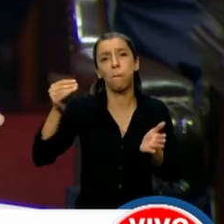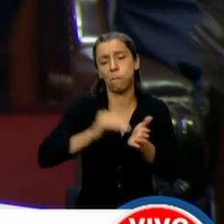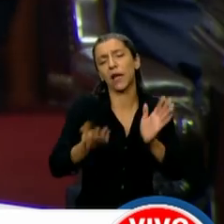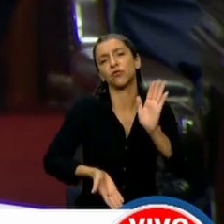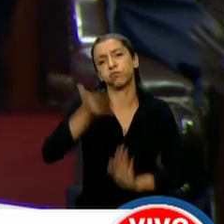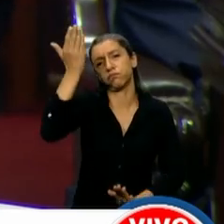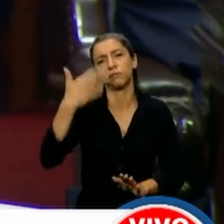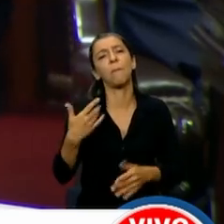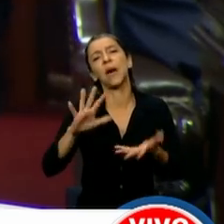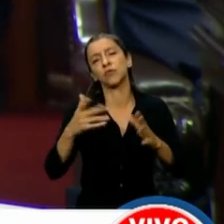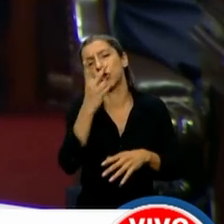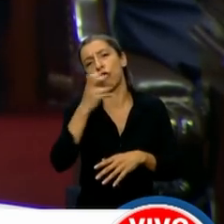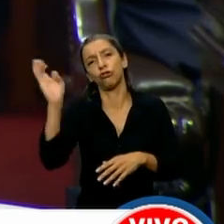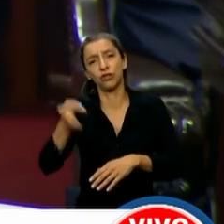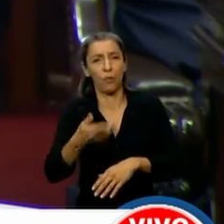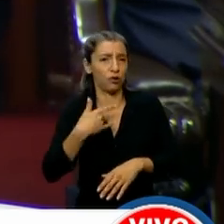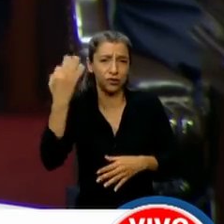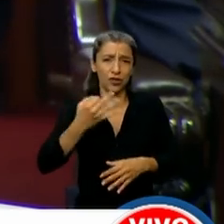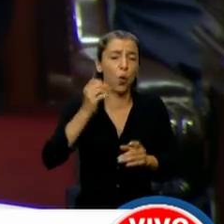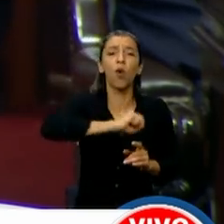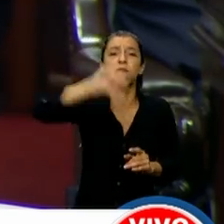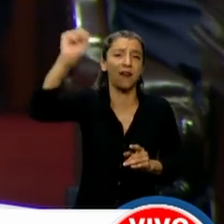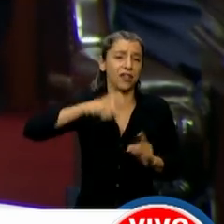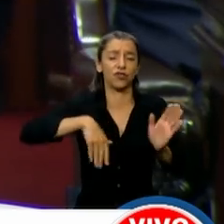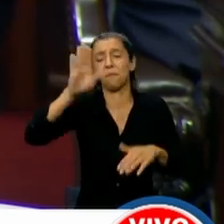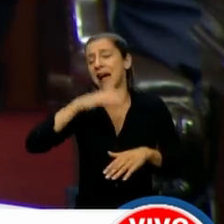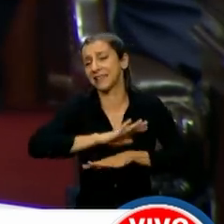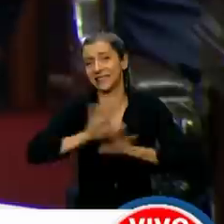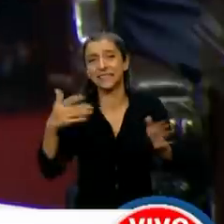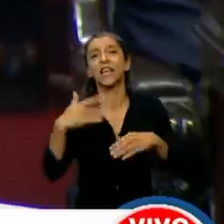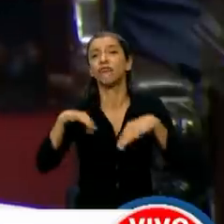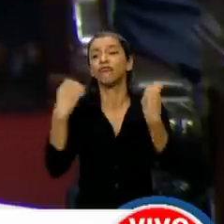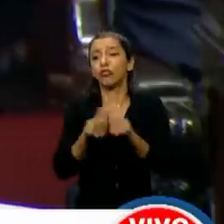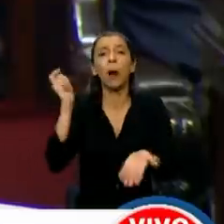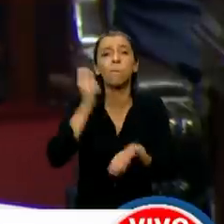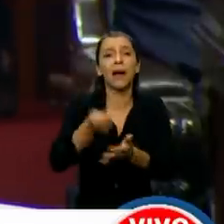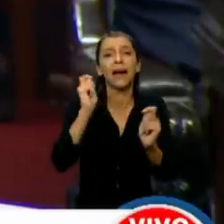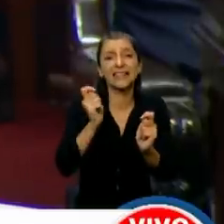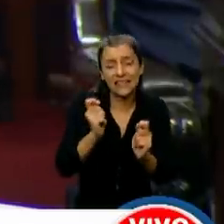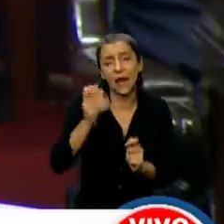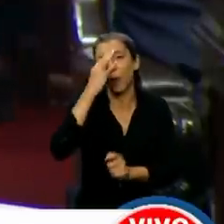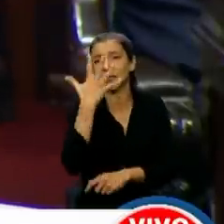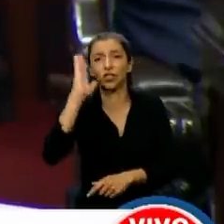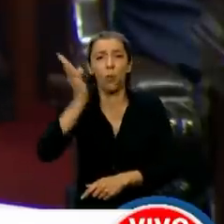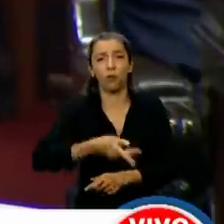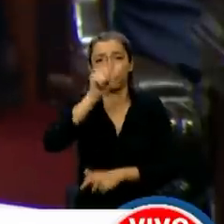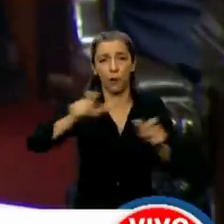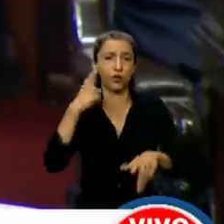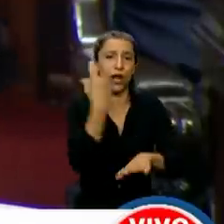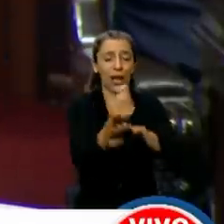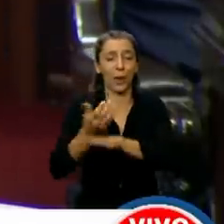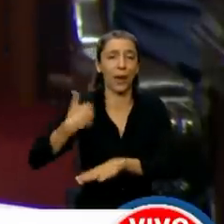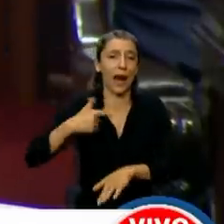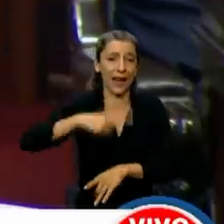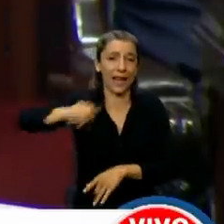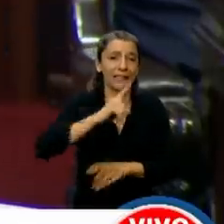inflación de alrededor del 200 por ciento de los vasos el 25 por ciento de la población alrededor de 15 millones de argentinos que representan a la clase